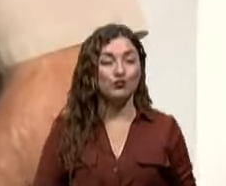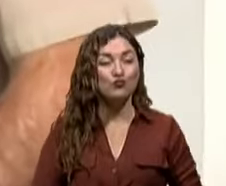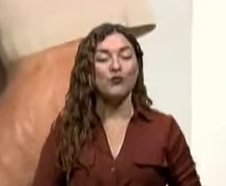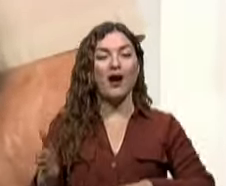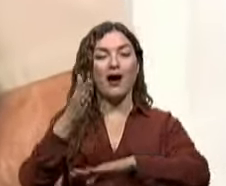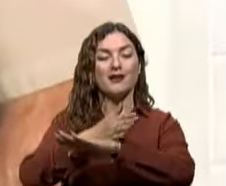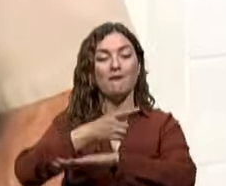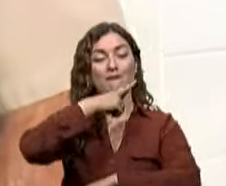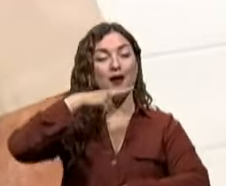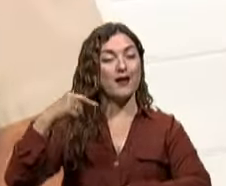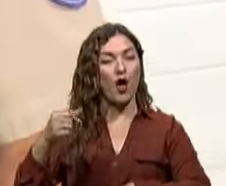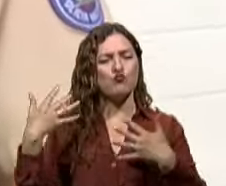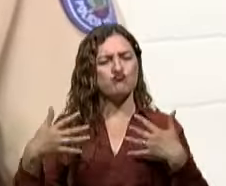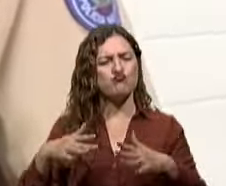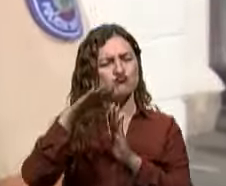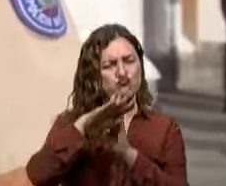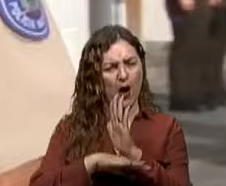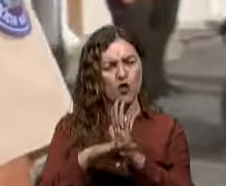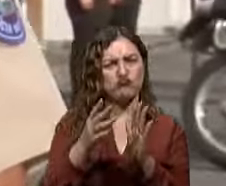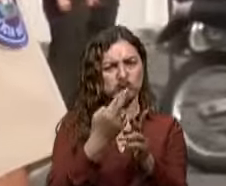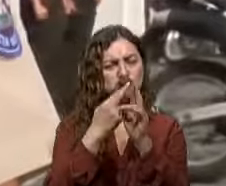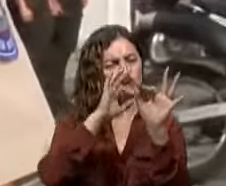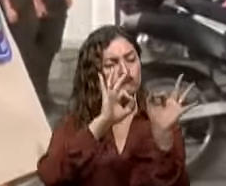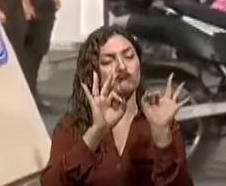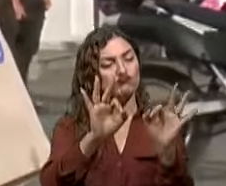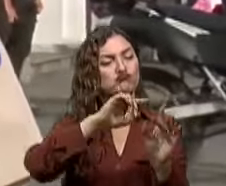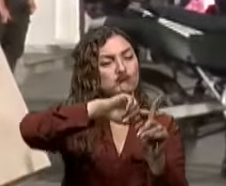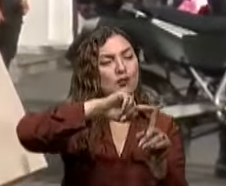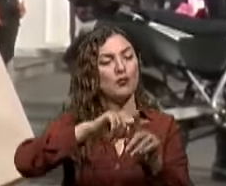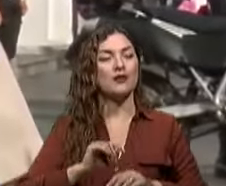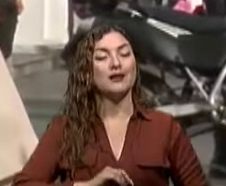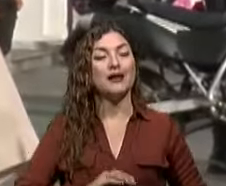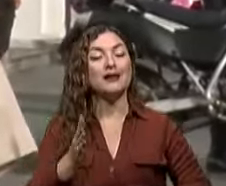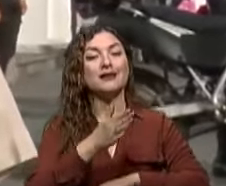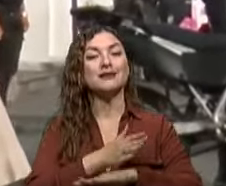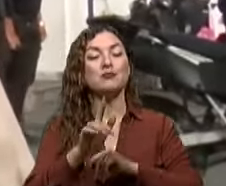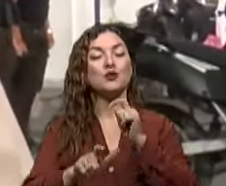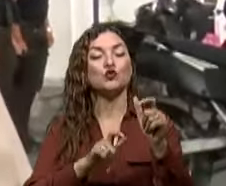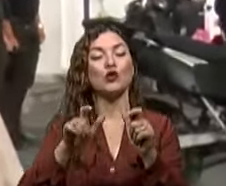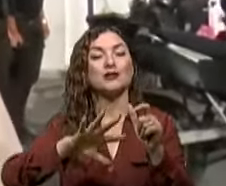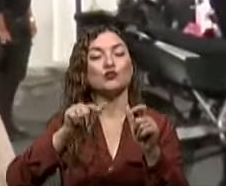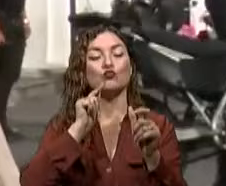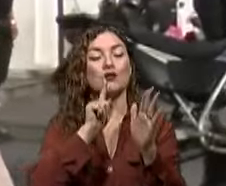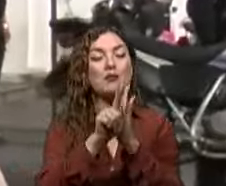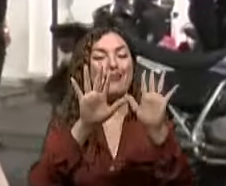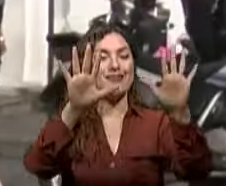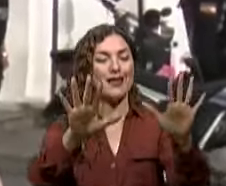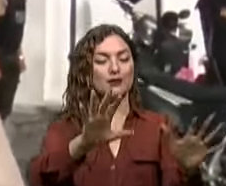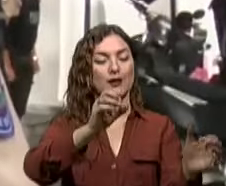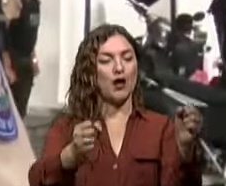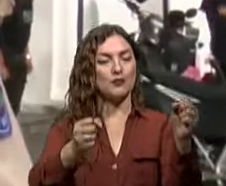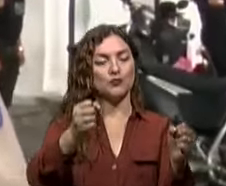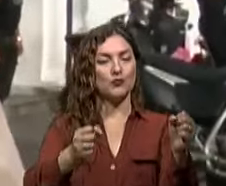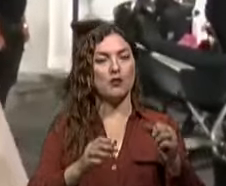4 automotores que han sido reportados como robados, y tenemos a 10 personas que han sido puestas a órdenes